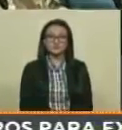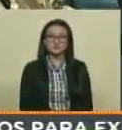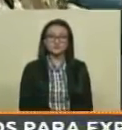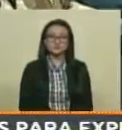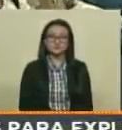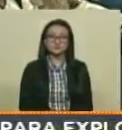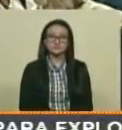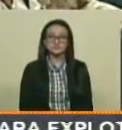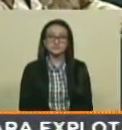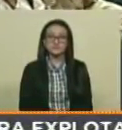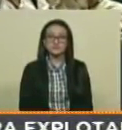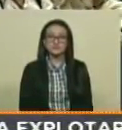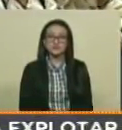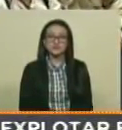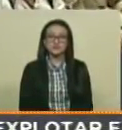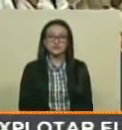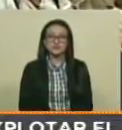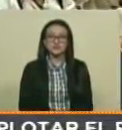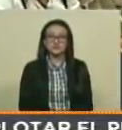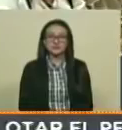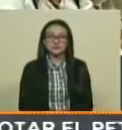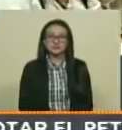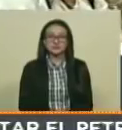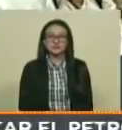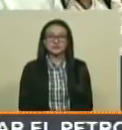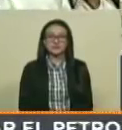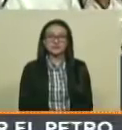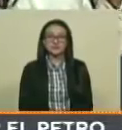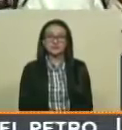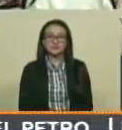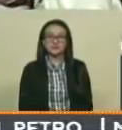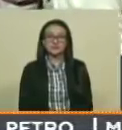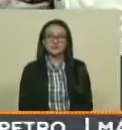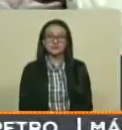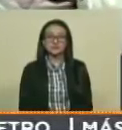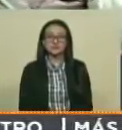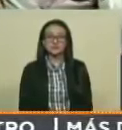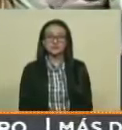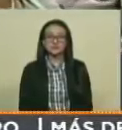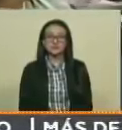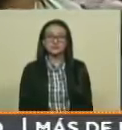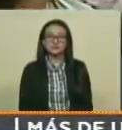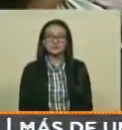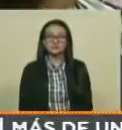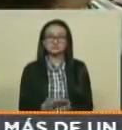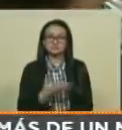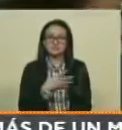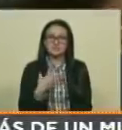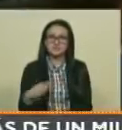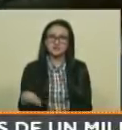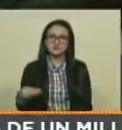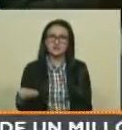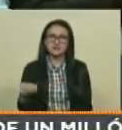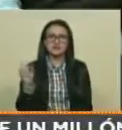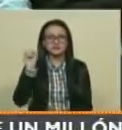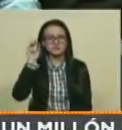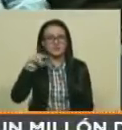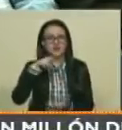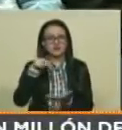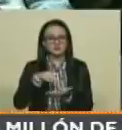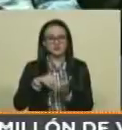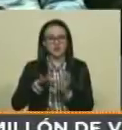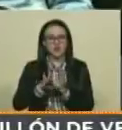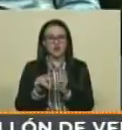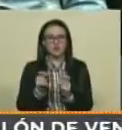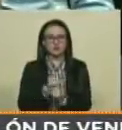Y de entrada quisiera, como se lo decía a la ciudadana presidenta de la Asamblea Nacional